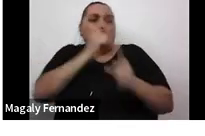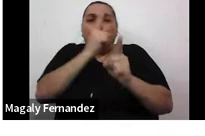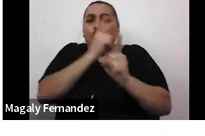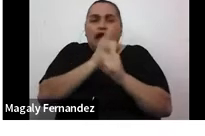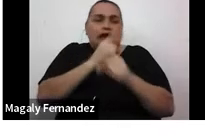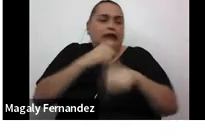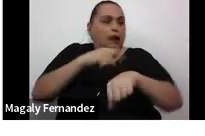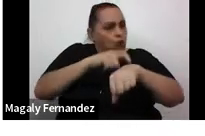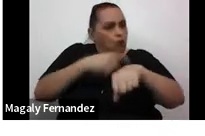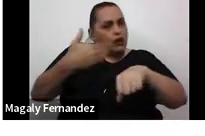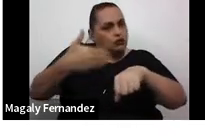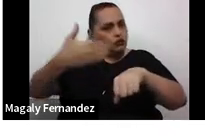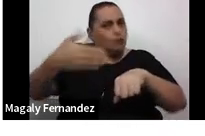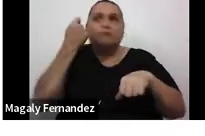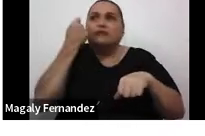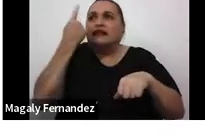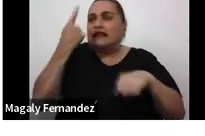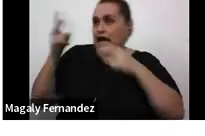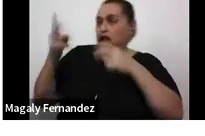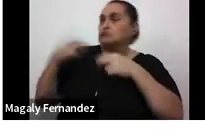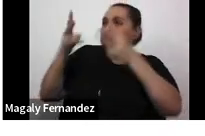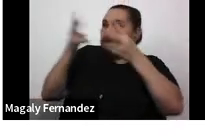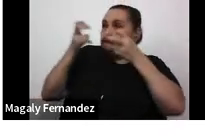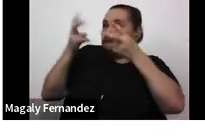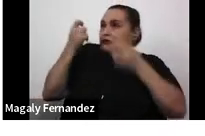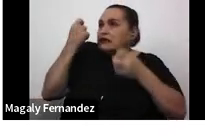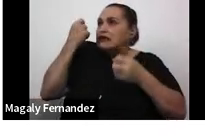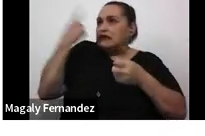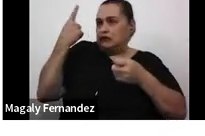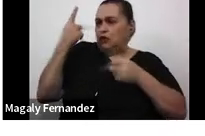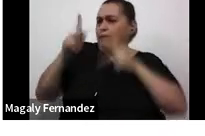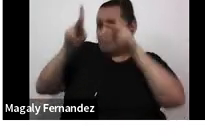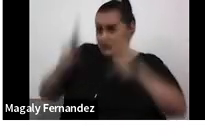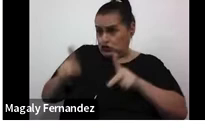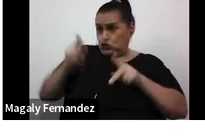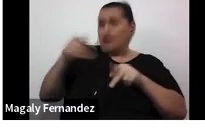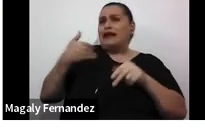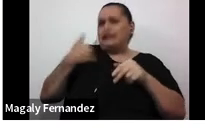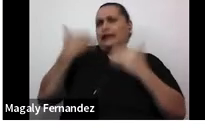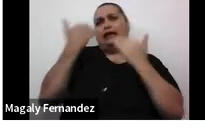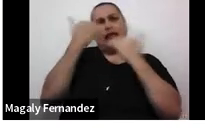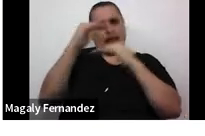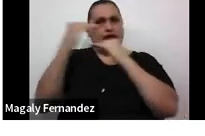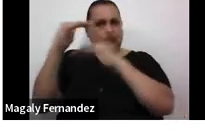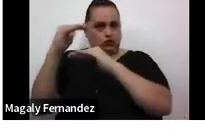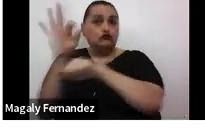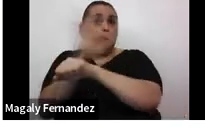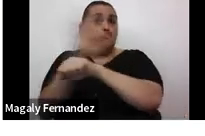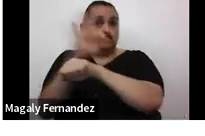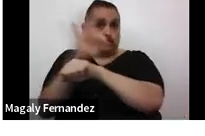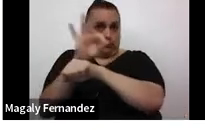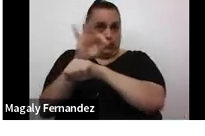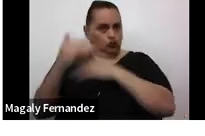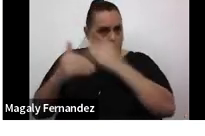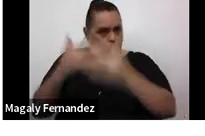y para entender lo que me están diciendo estamos hablando de una persona que tiene esas limitaciones en su funcionamiento pero